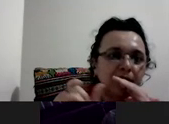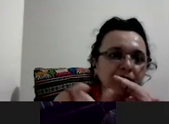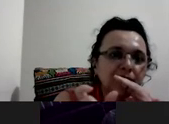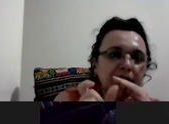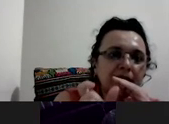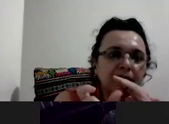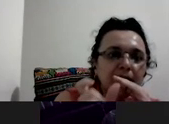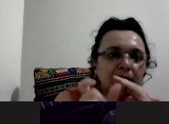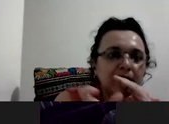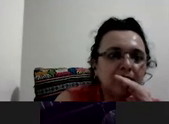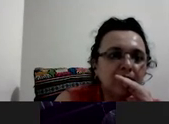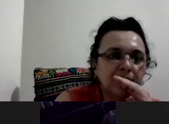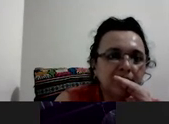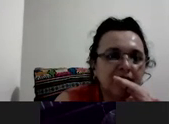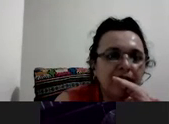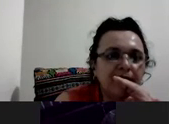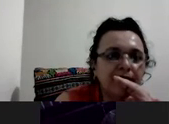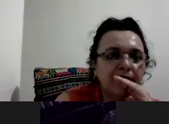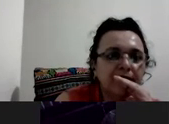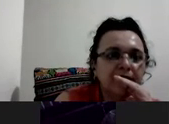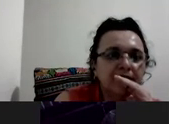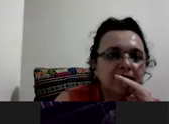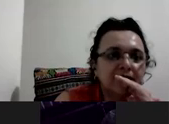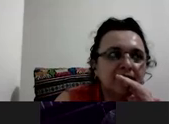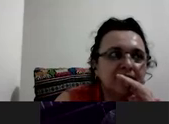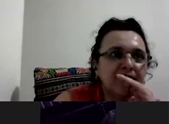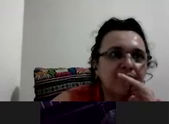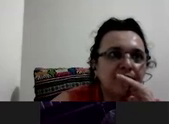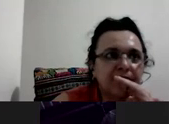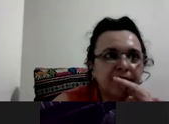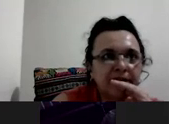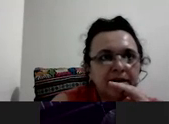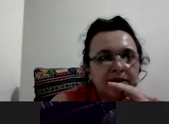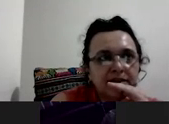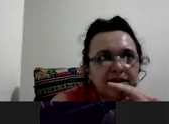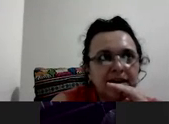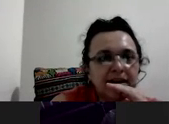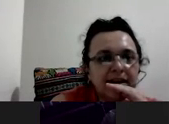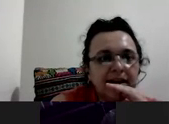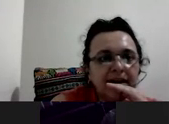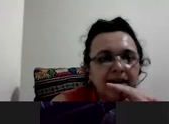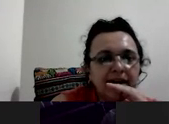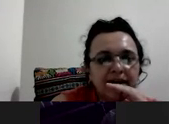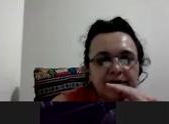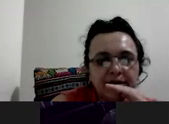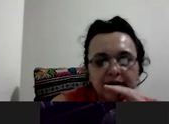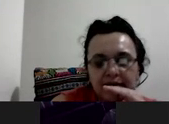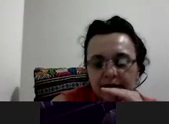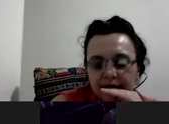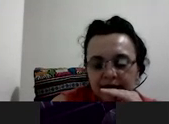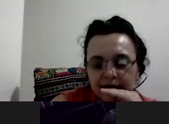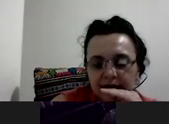cuando es un adjetivo cortito, como safe, se dice safer. O sea, se le agrega el er al